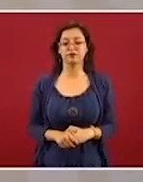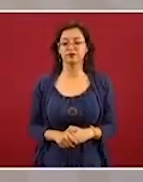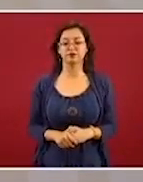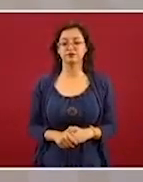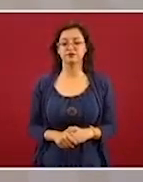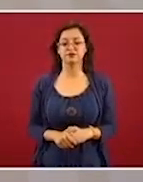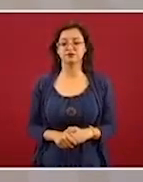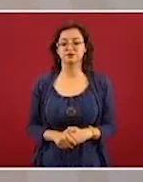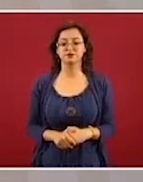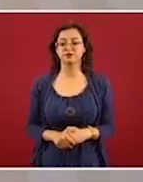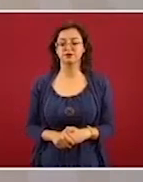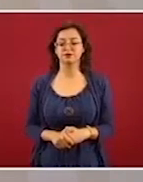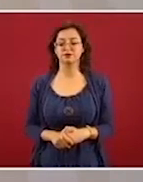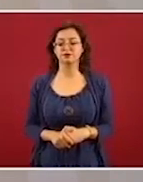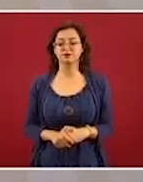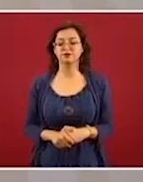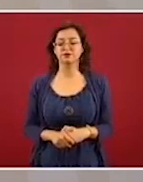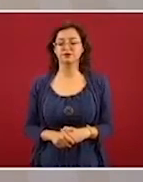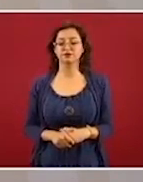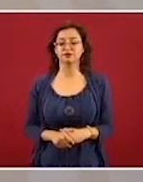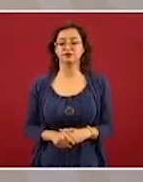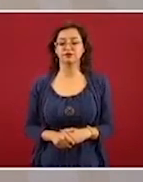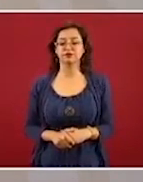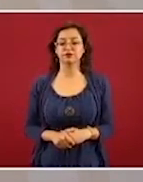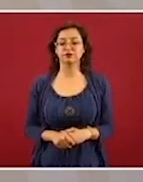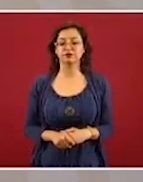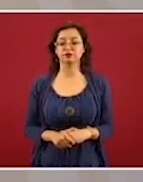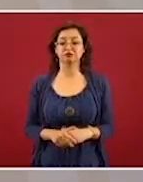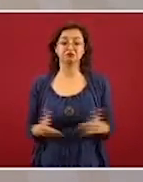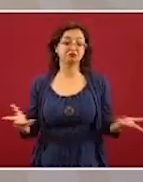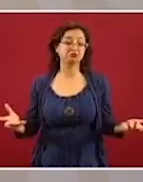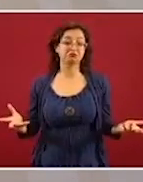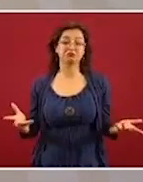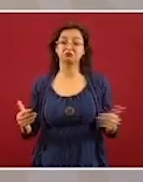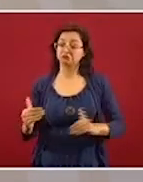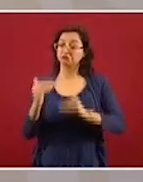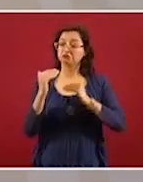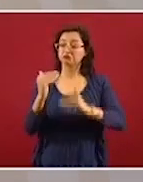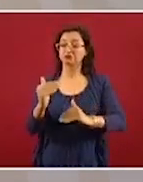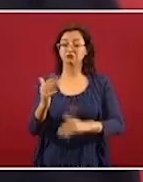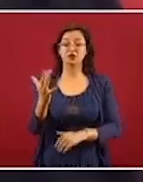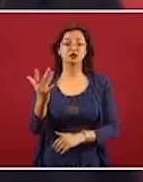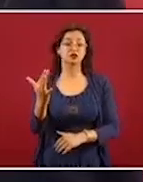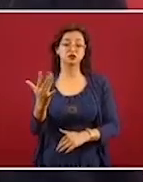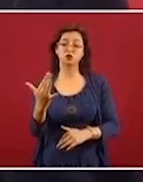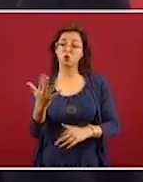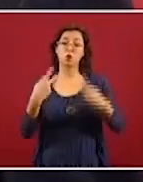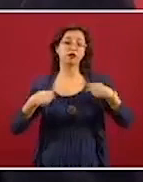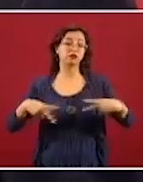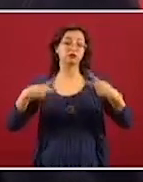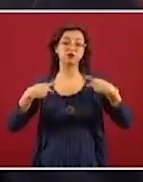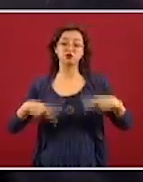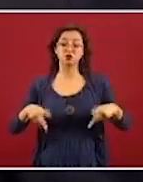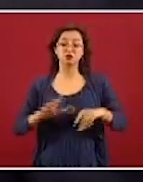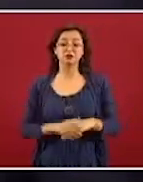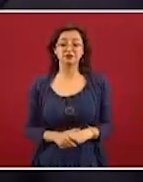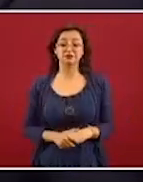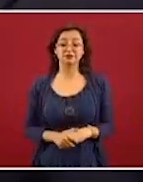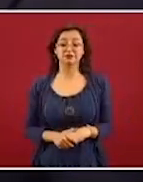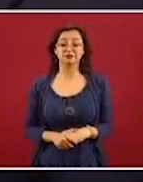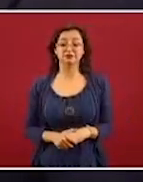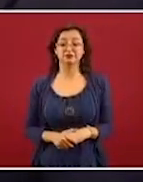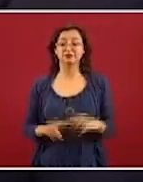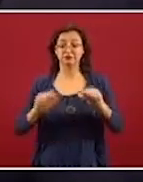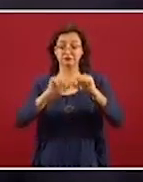tenemos que ser 50, porque a nivel nacional son